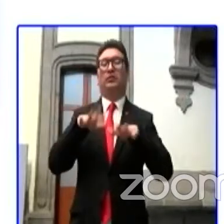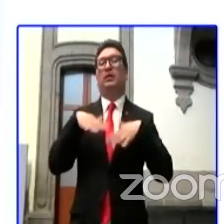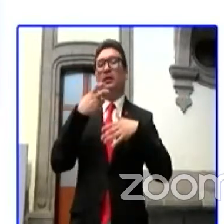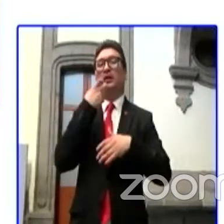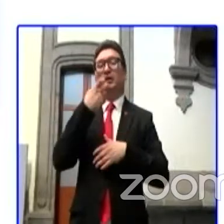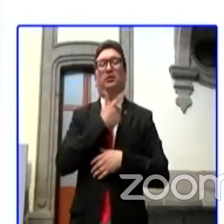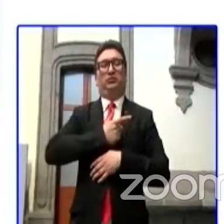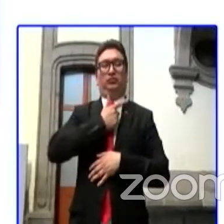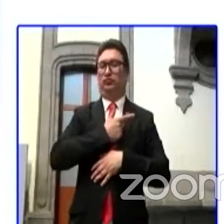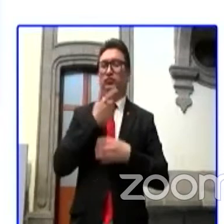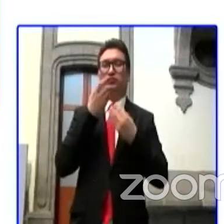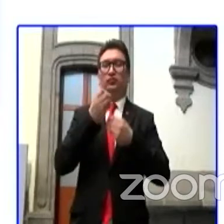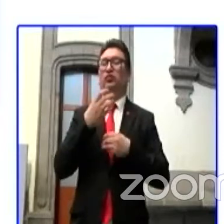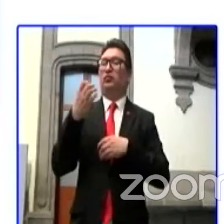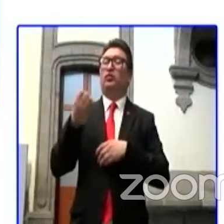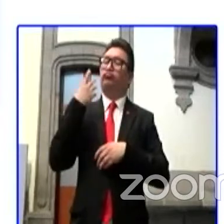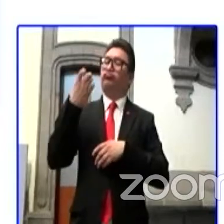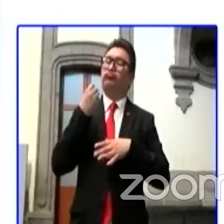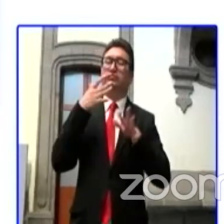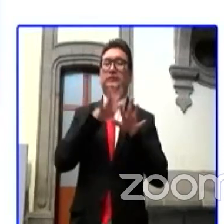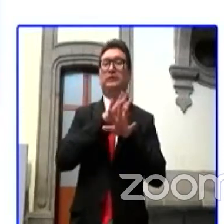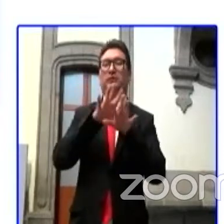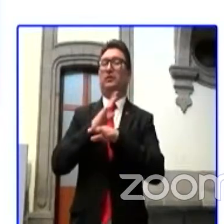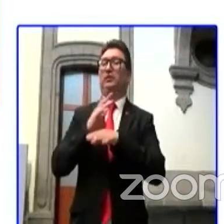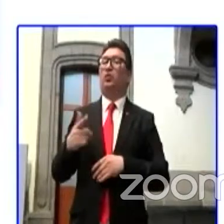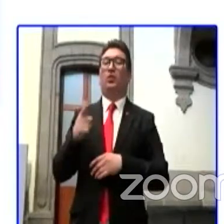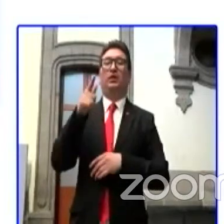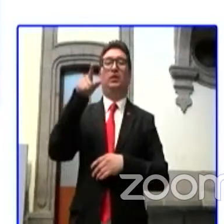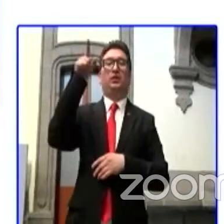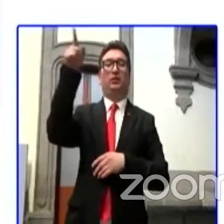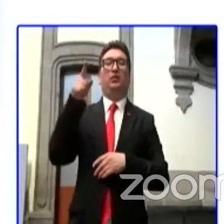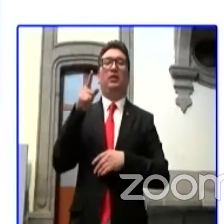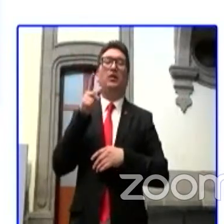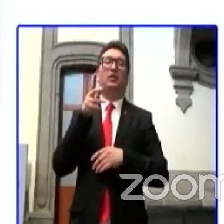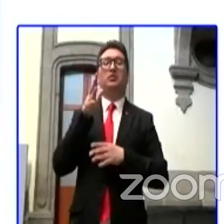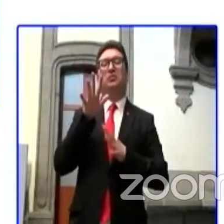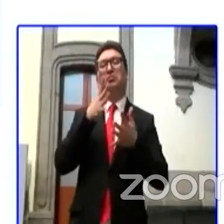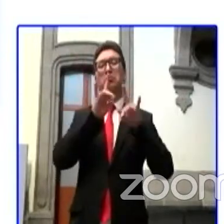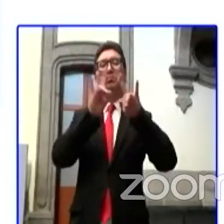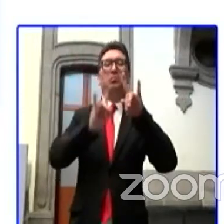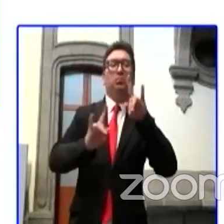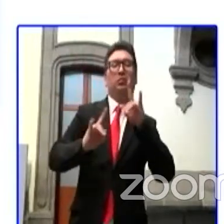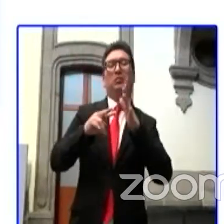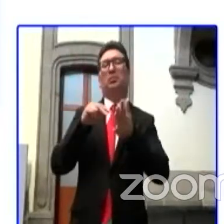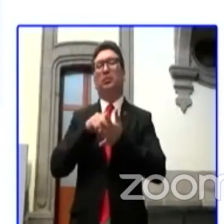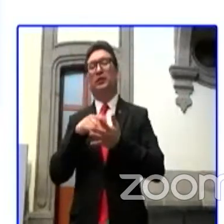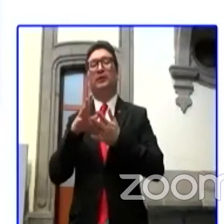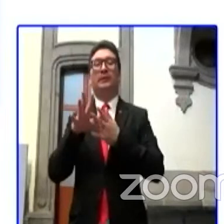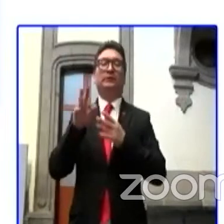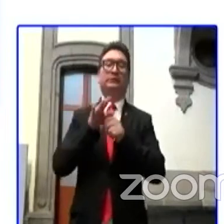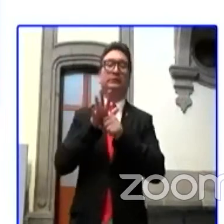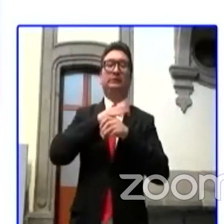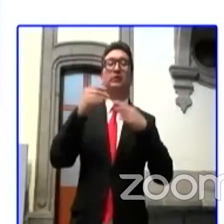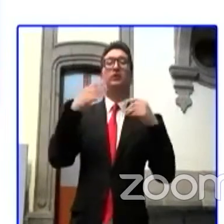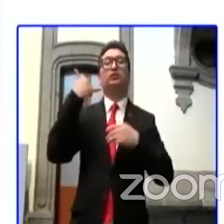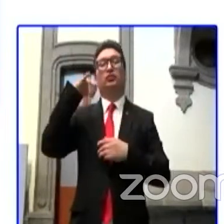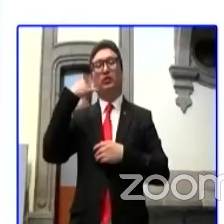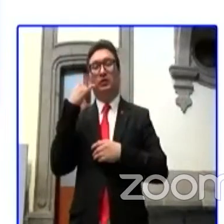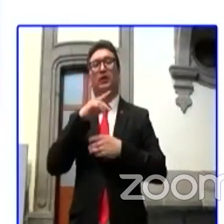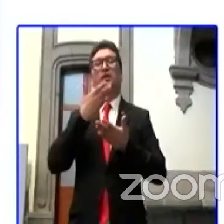ver la evolución de los foros. En Guanajuato lo hicimos semipresencial, ¿no? Estábamos en pandemia, Yucatán superó y ahora estamos